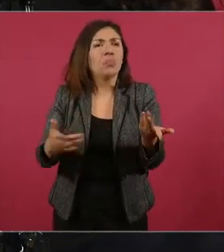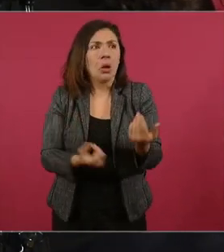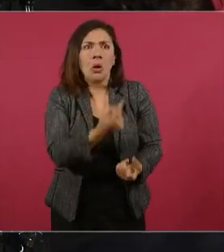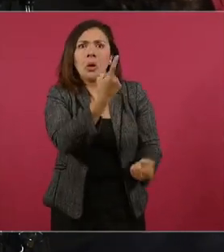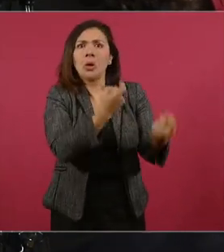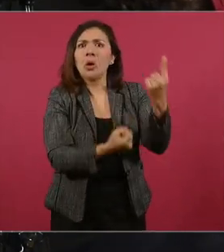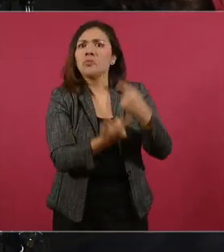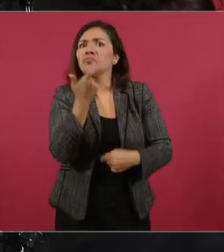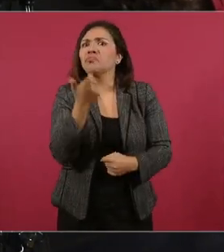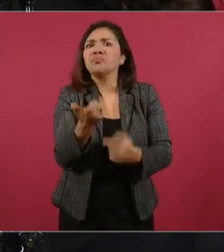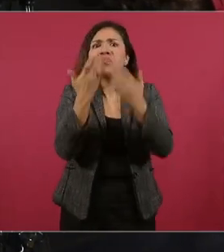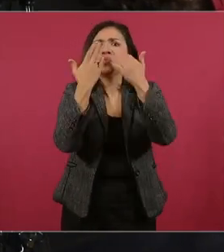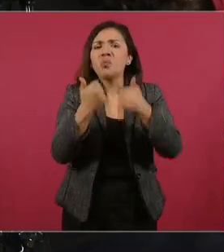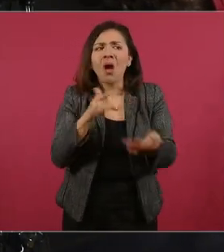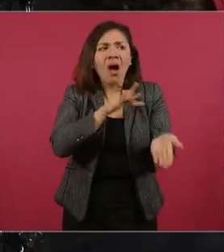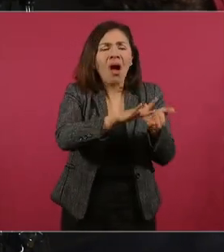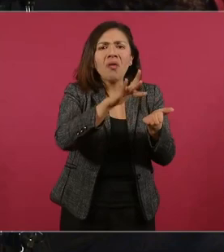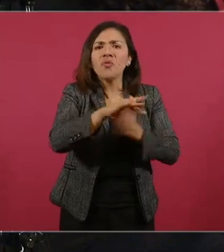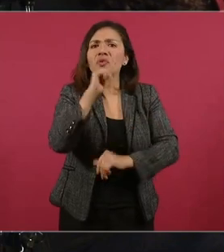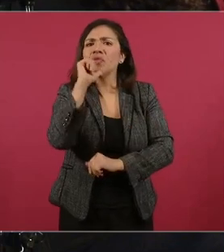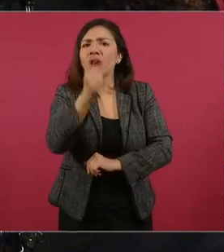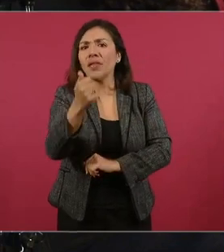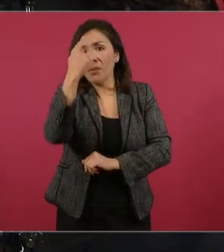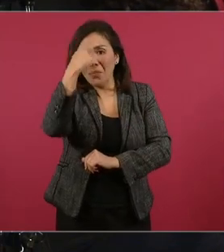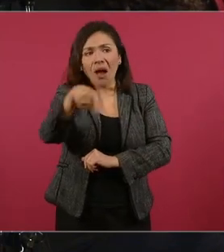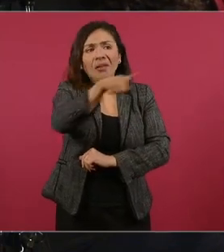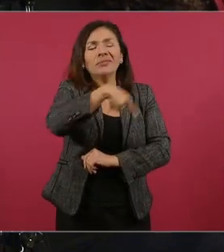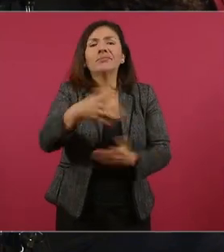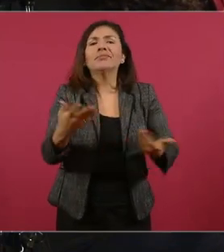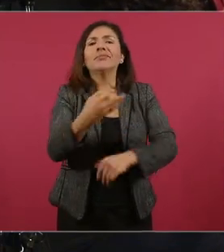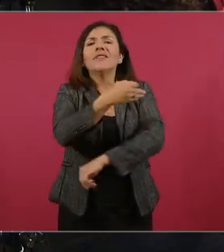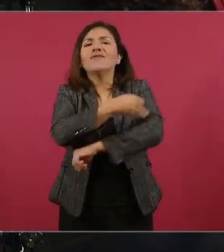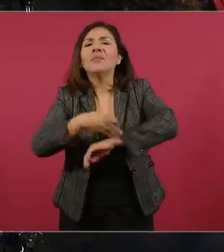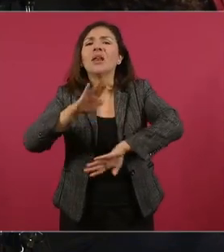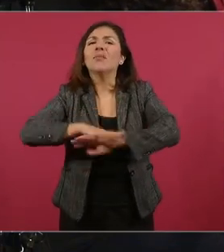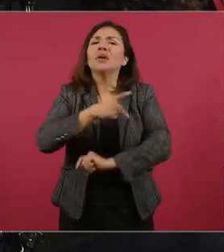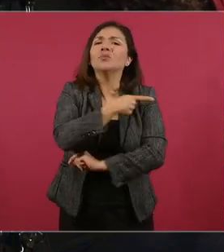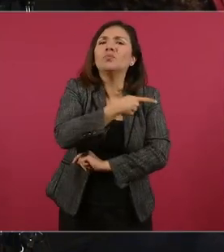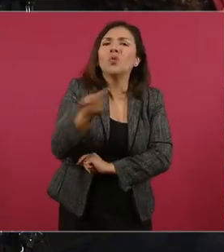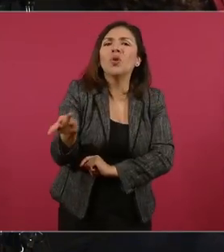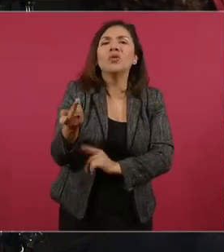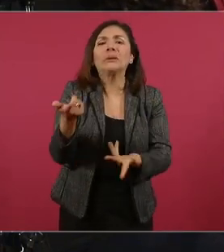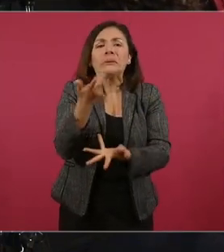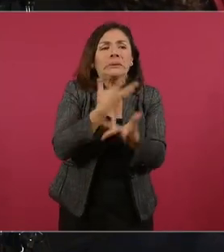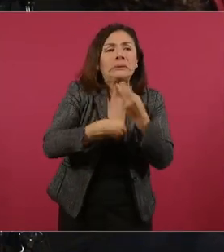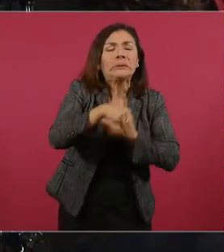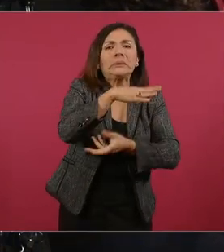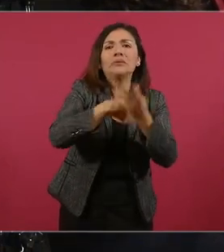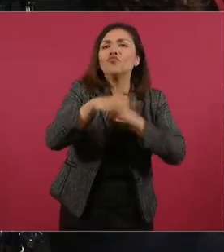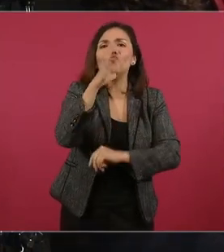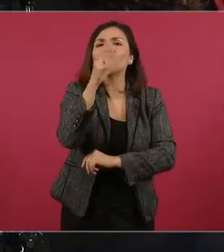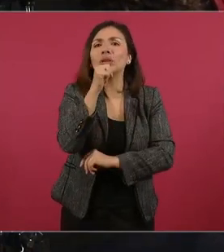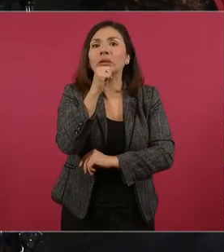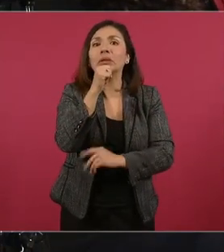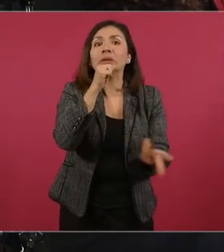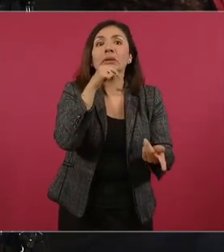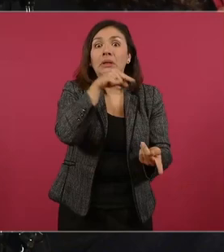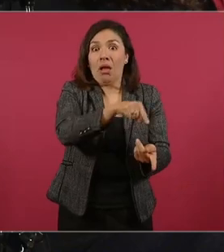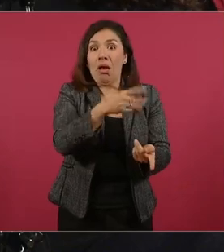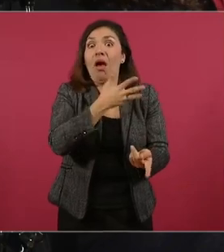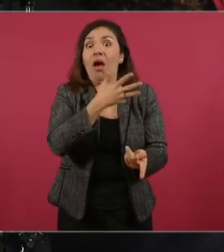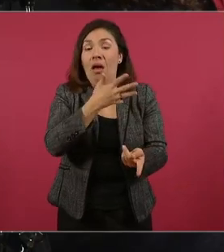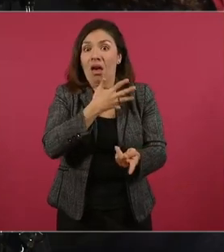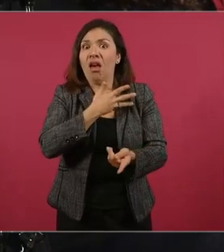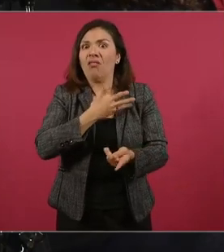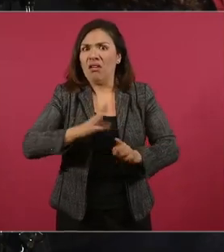con recursos, que son pues de familias pobres, por decirlo de alguna manera, y bueno, que tienen